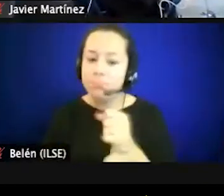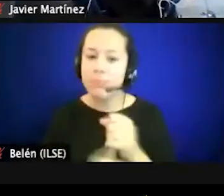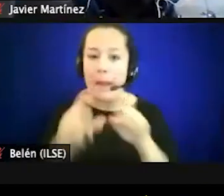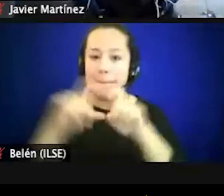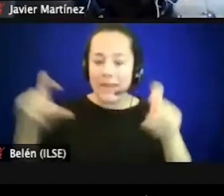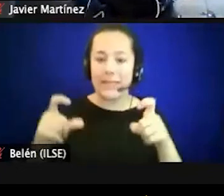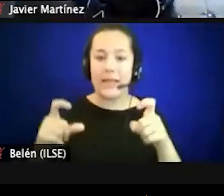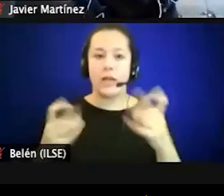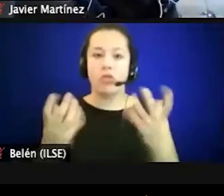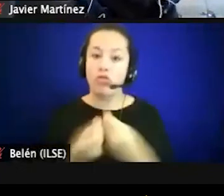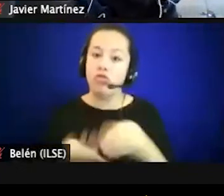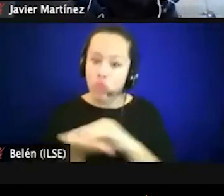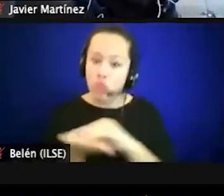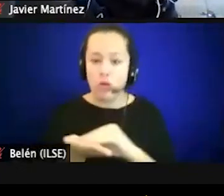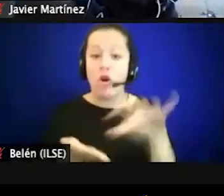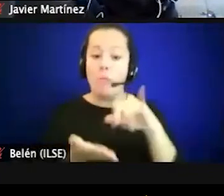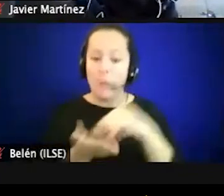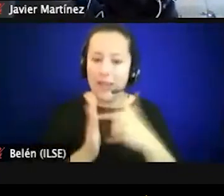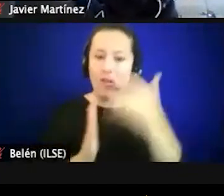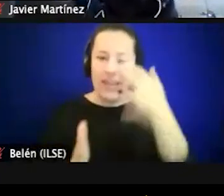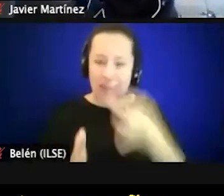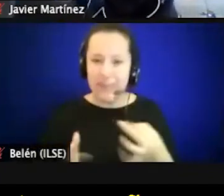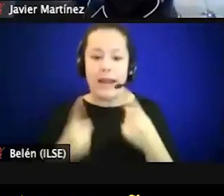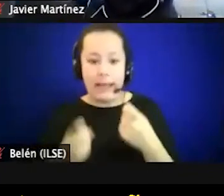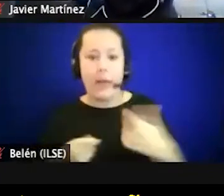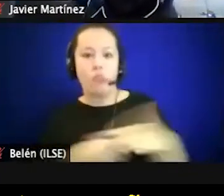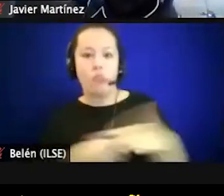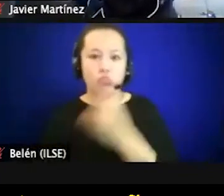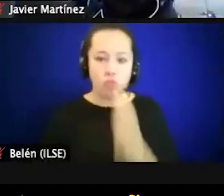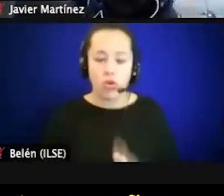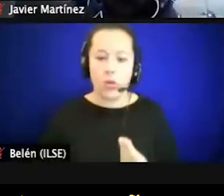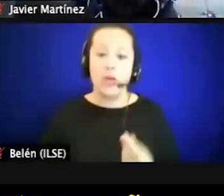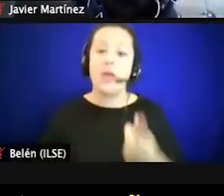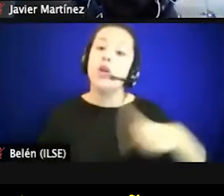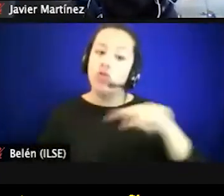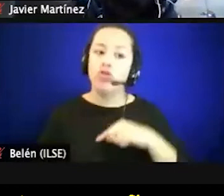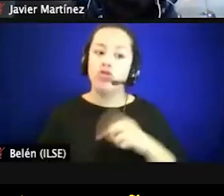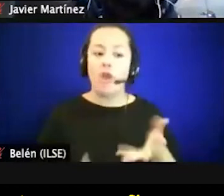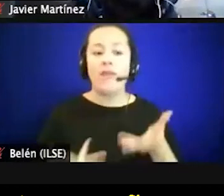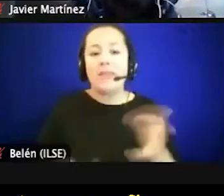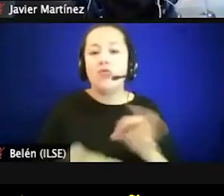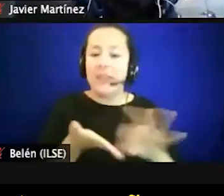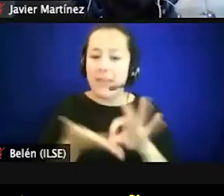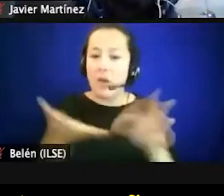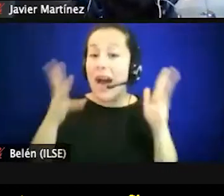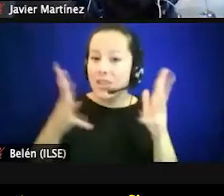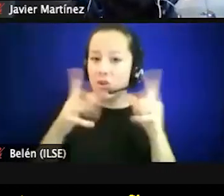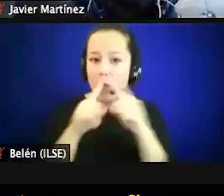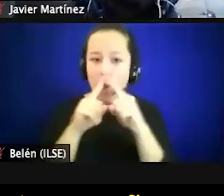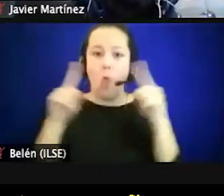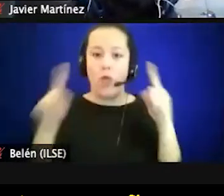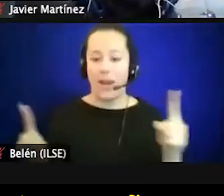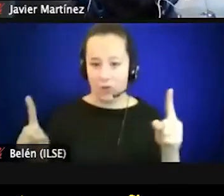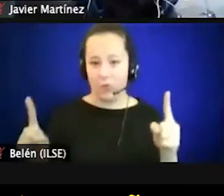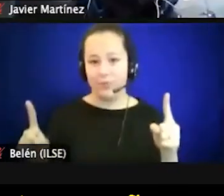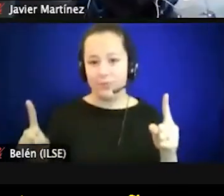que realmente cubran una necesidad y, por otro lado, ofrecemos un servicio de asesoramiento durante un año que contempla